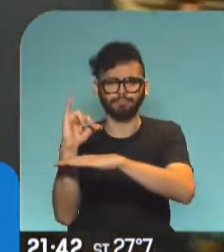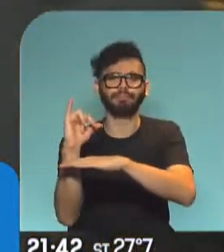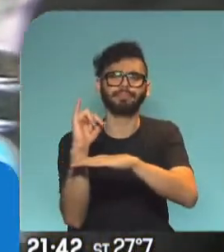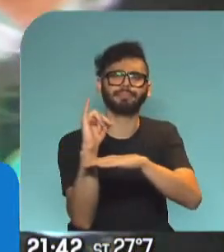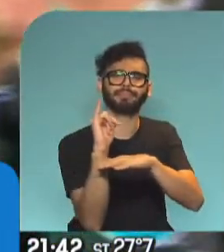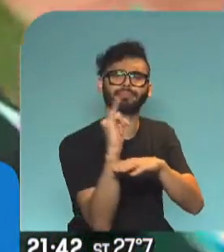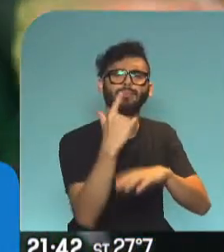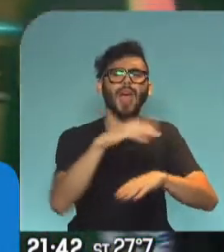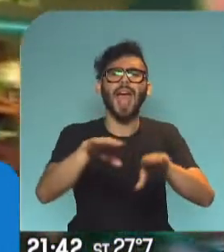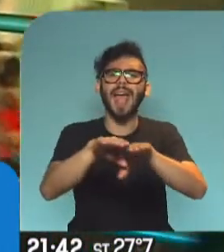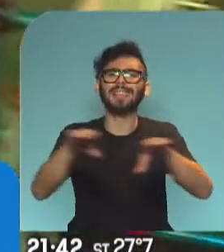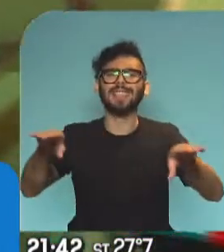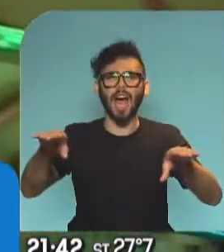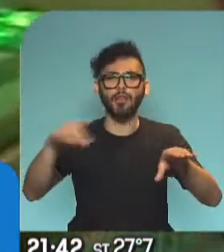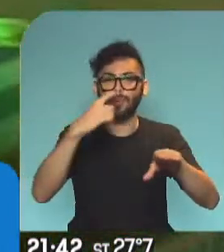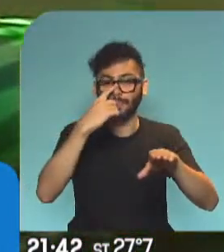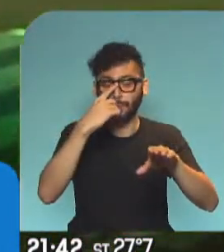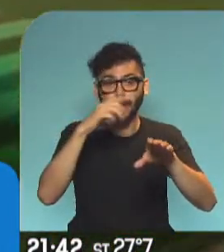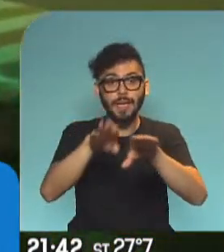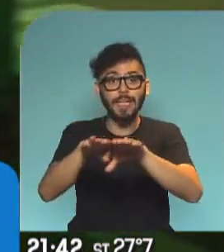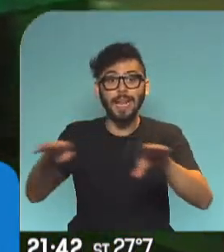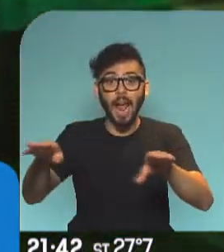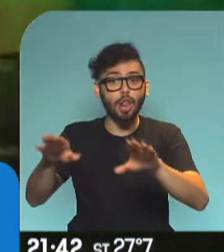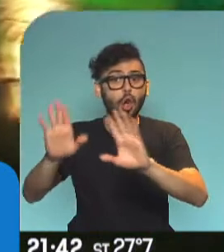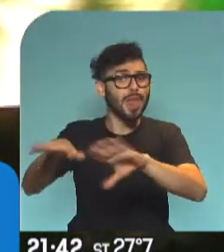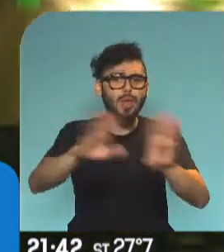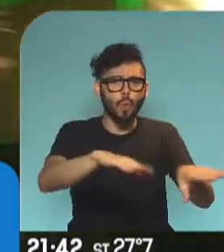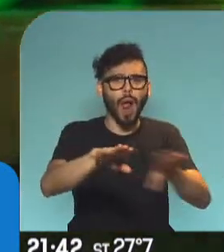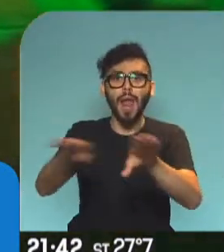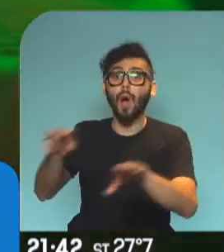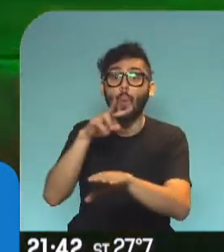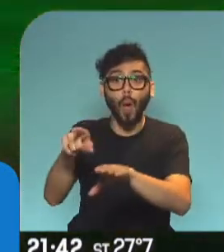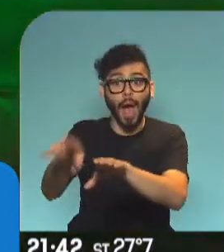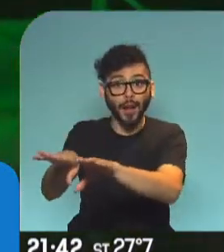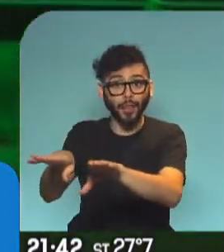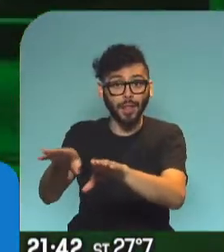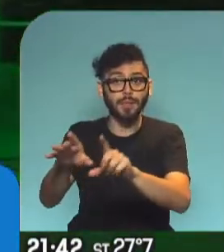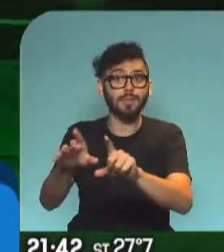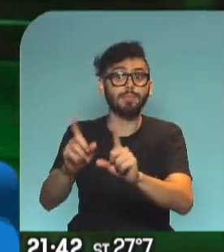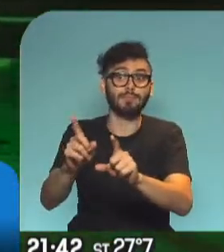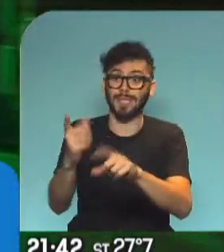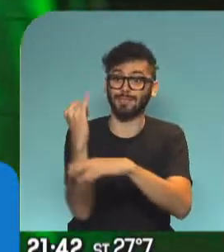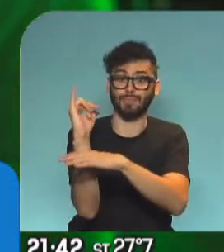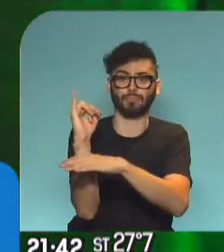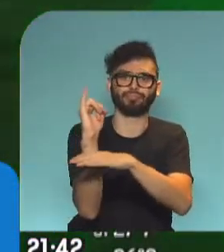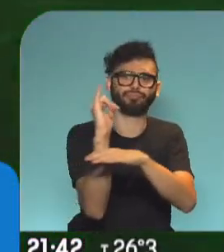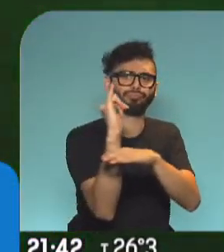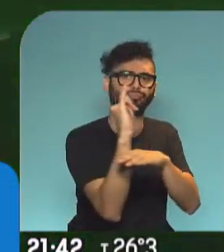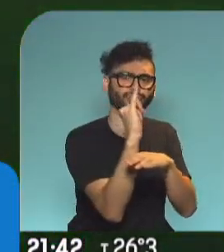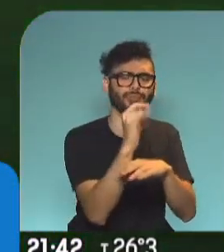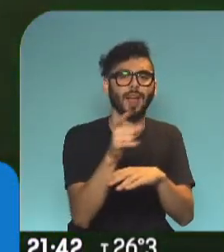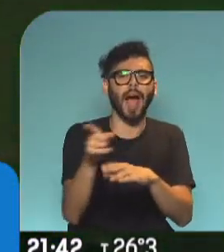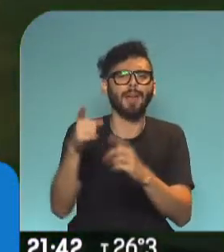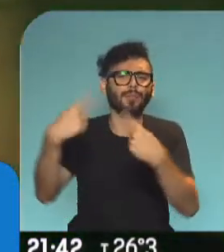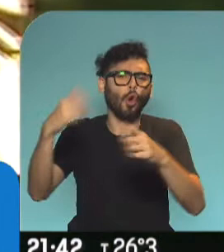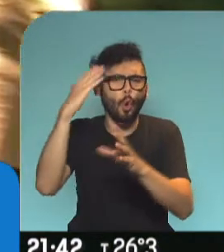escenario, para que tengan idea ustedes, es un escenario espejo igual, el verde que el celeste. Este es el escenario que hemos pasado. Acá van hechos